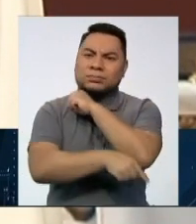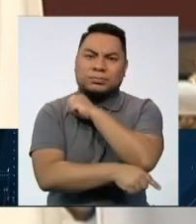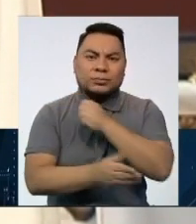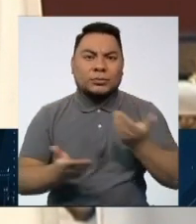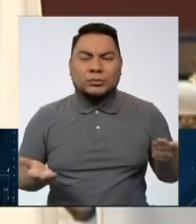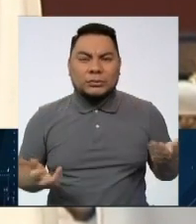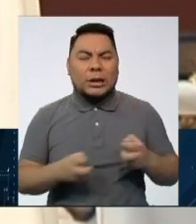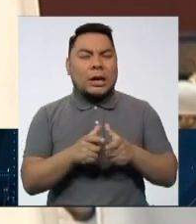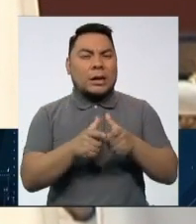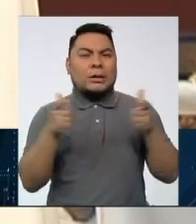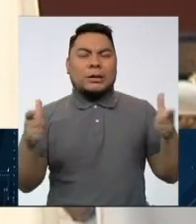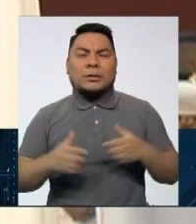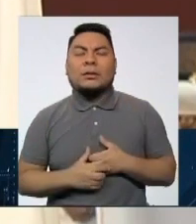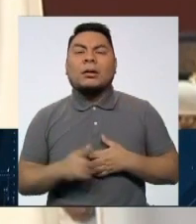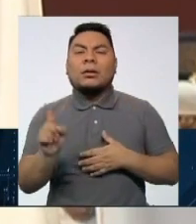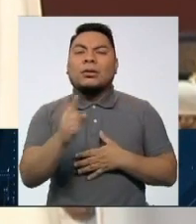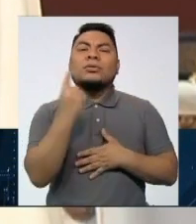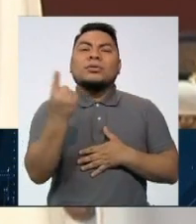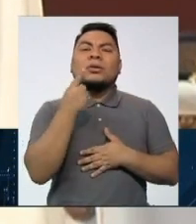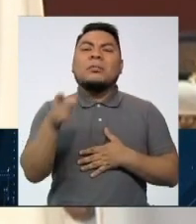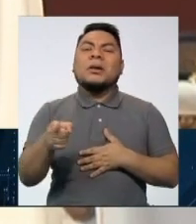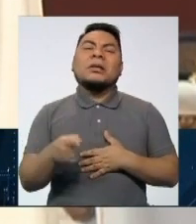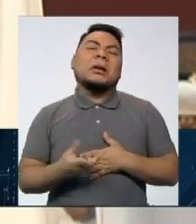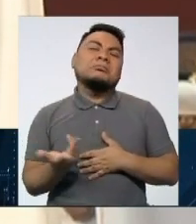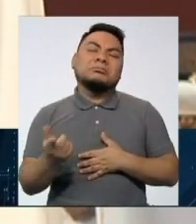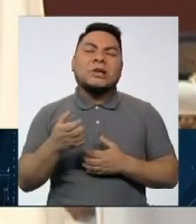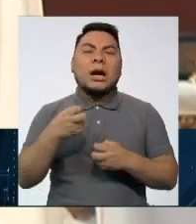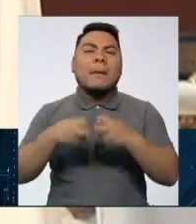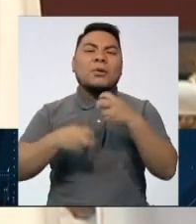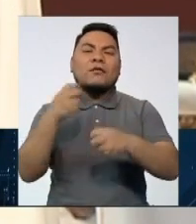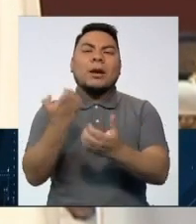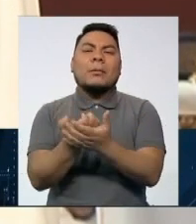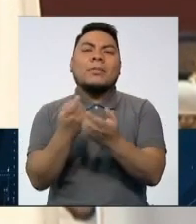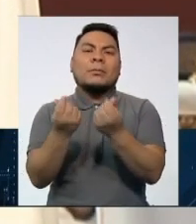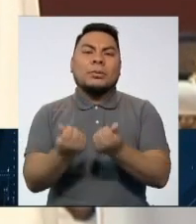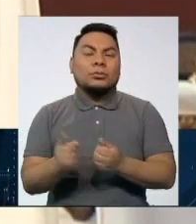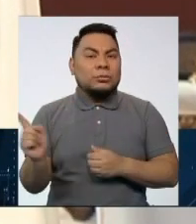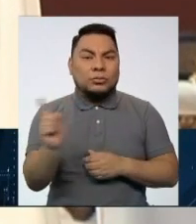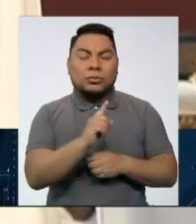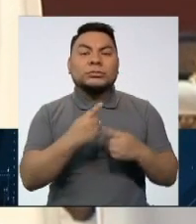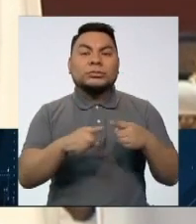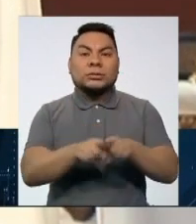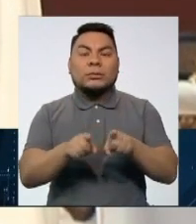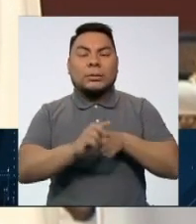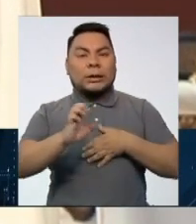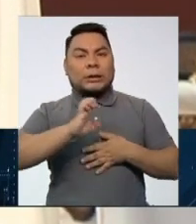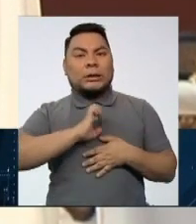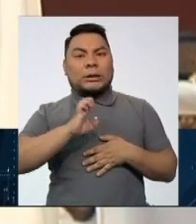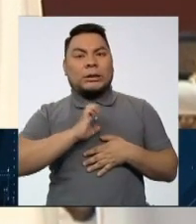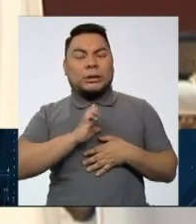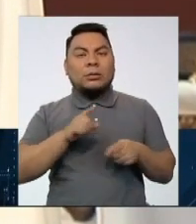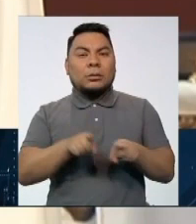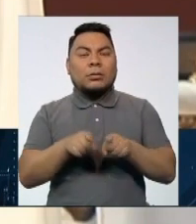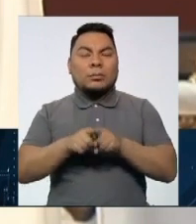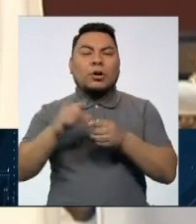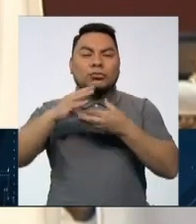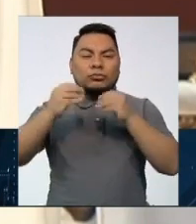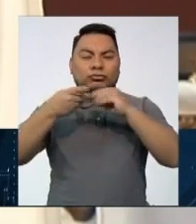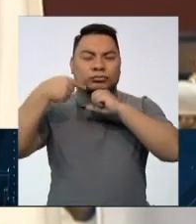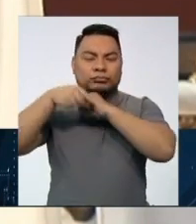No es solo una cuestión de economía, sino de ética y de antropología.